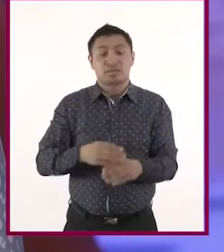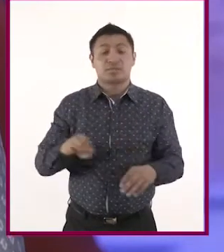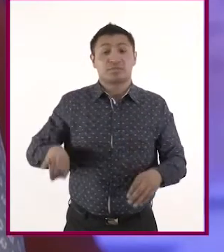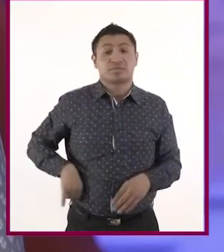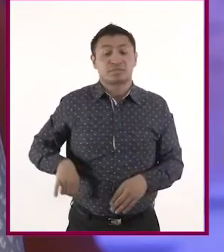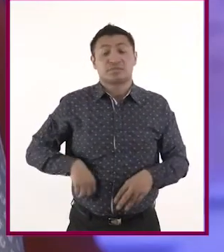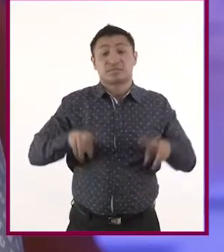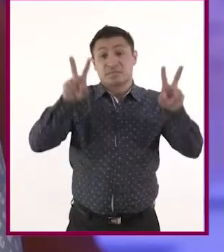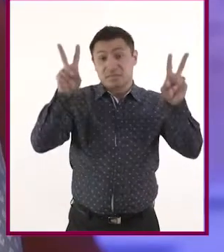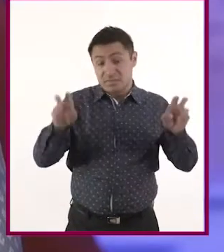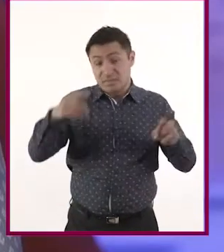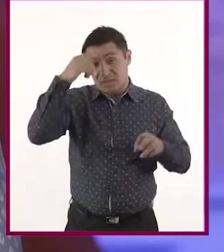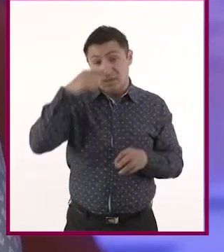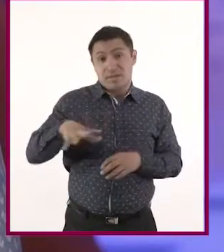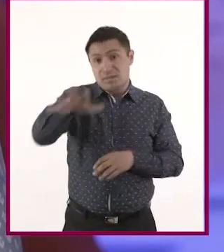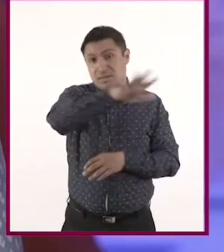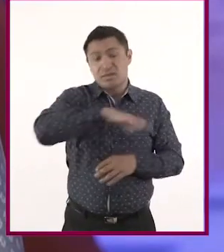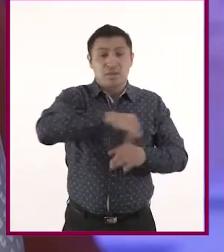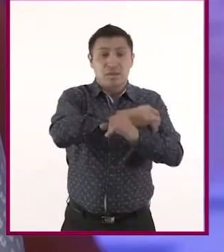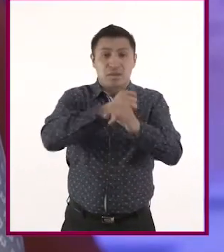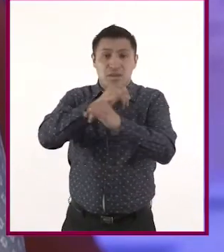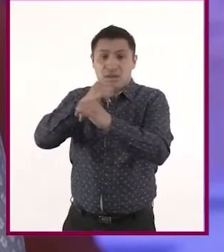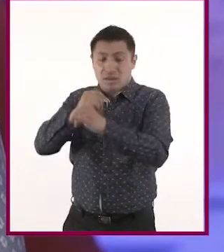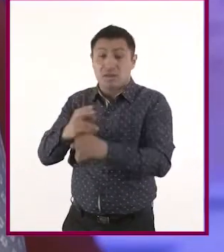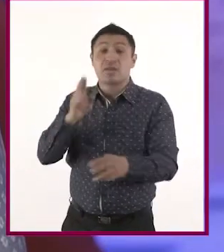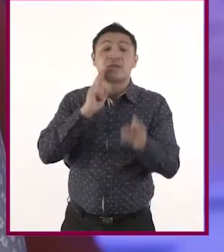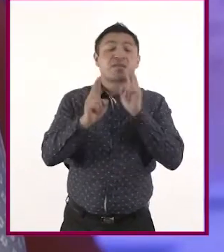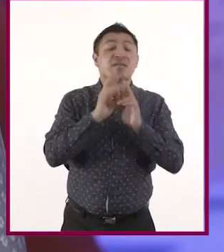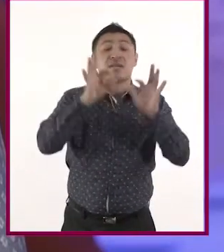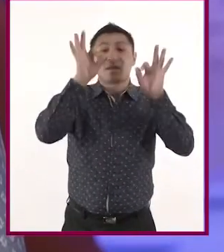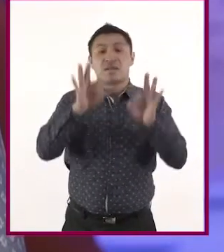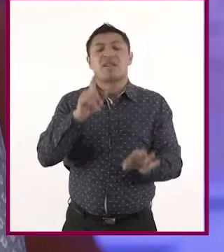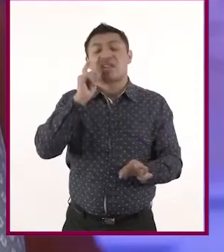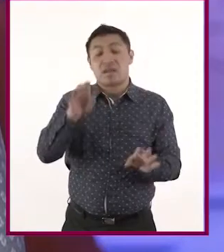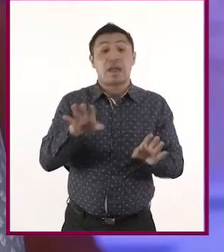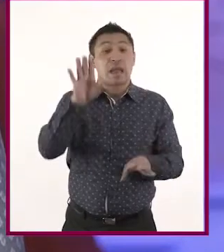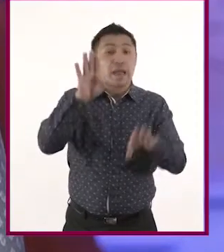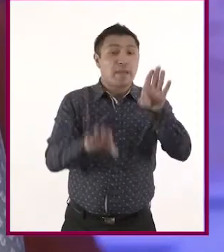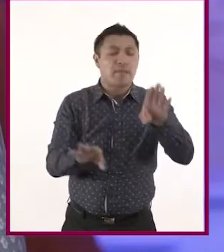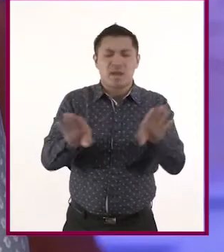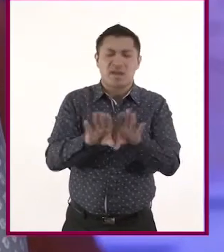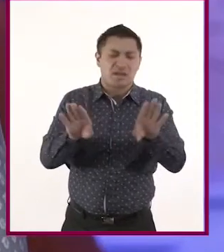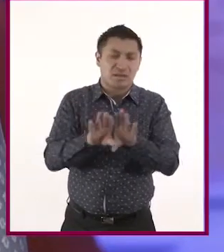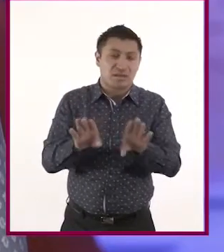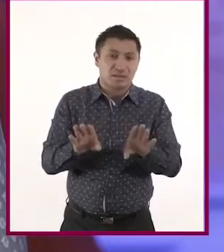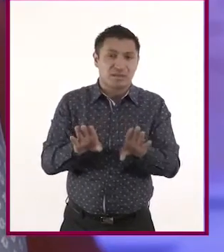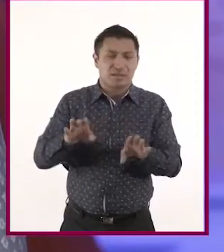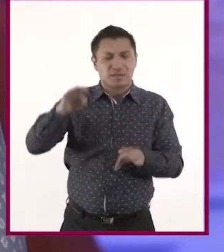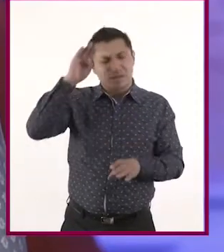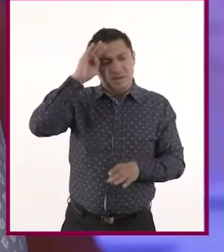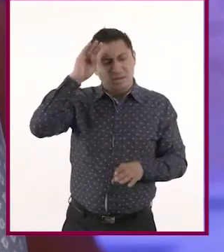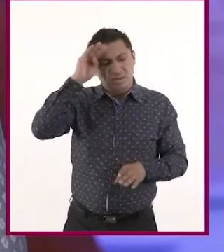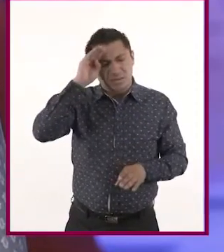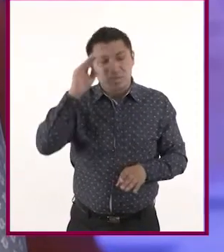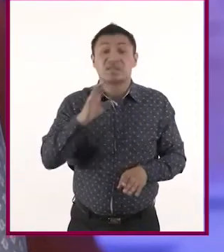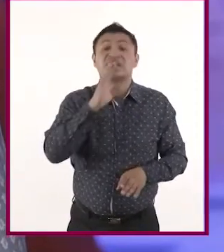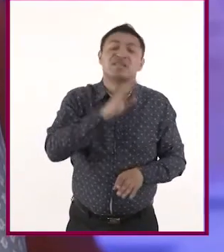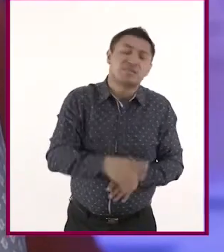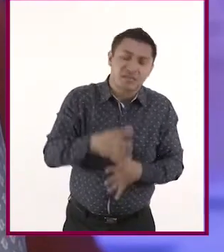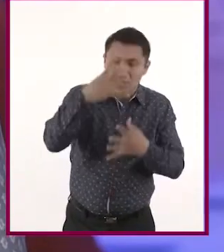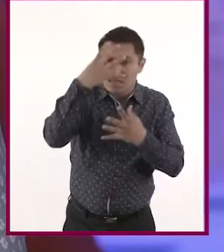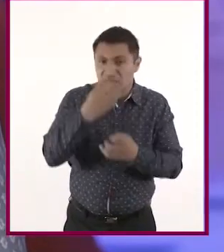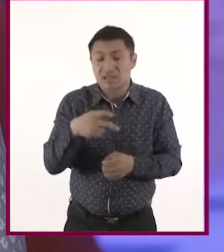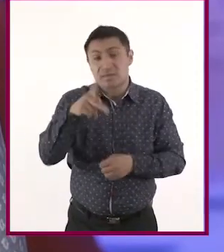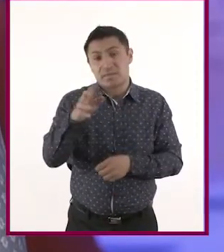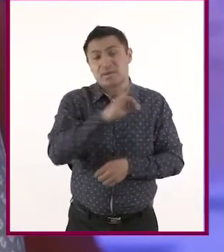problemática es indispensable para transformarla. La buena noticia es que aunque el panorama no parece muy alentador, hay varias cosas que podemos hacer de manera individual